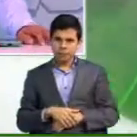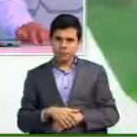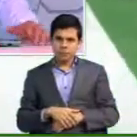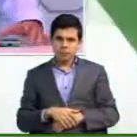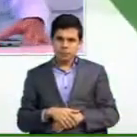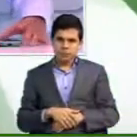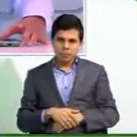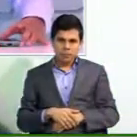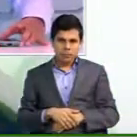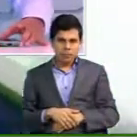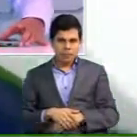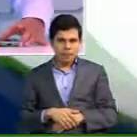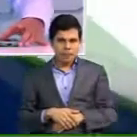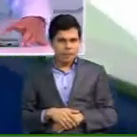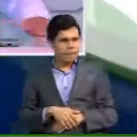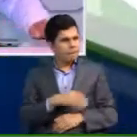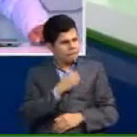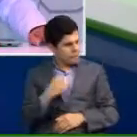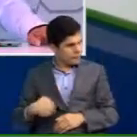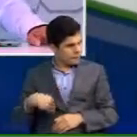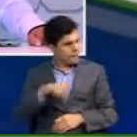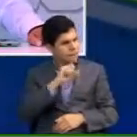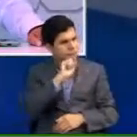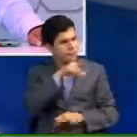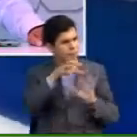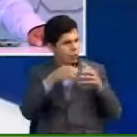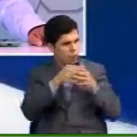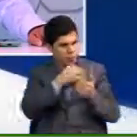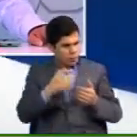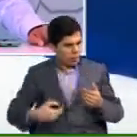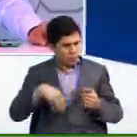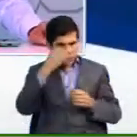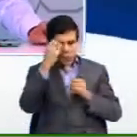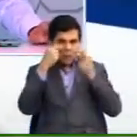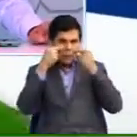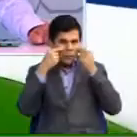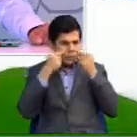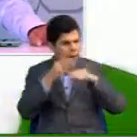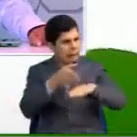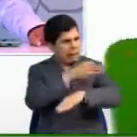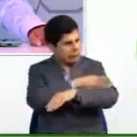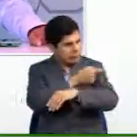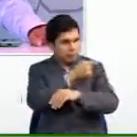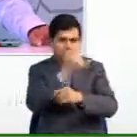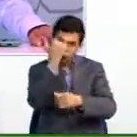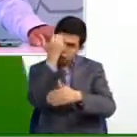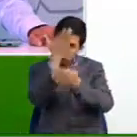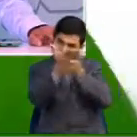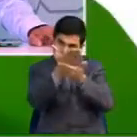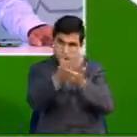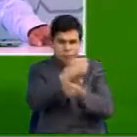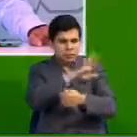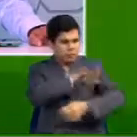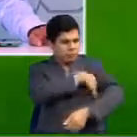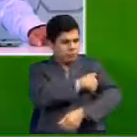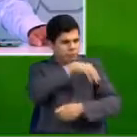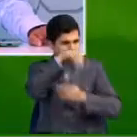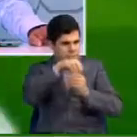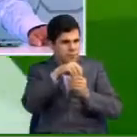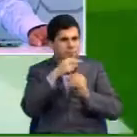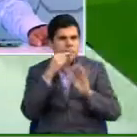días pasados estuvo en el gabinete ministerial el presidente juan manuel santos y se le planteó específicamente al ministro del interior juan fernando cristo